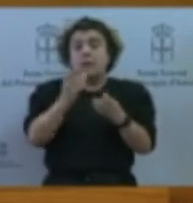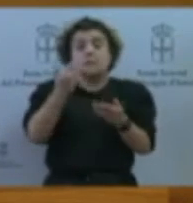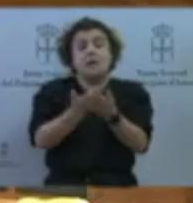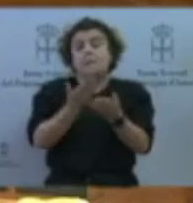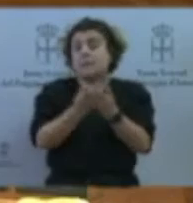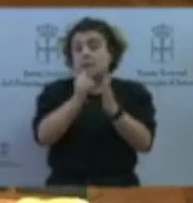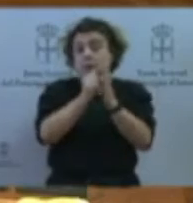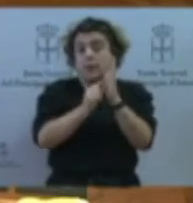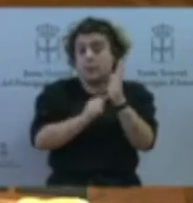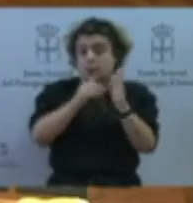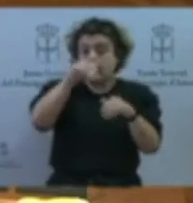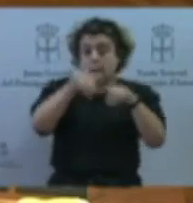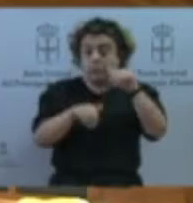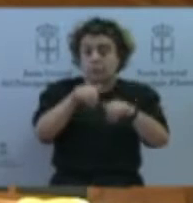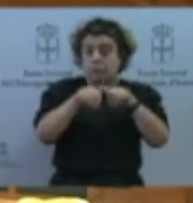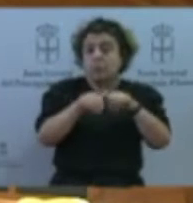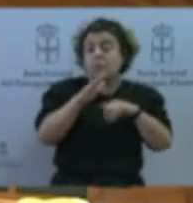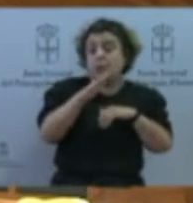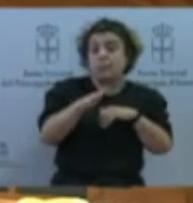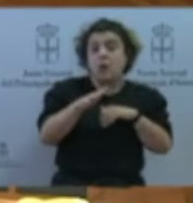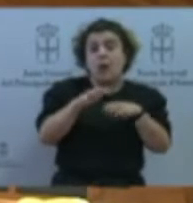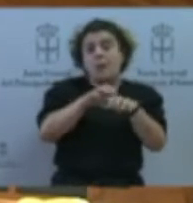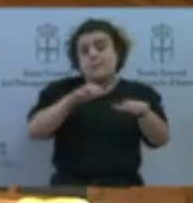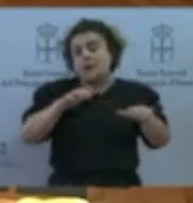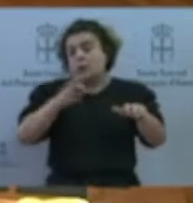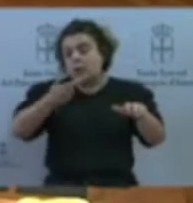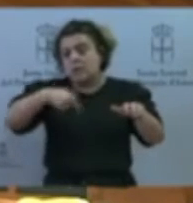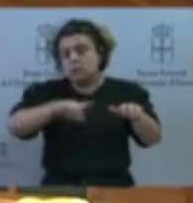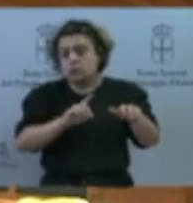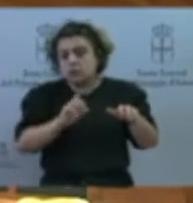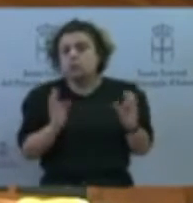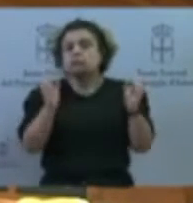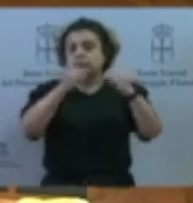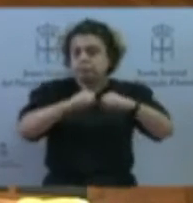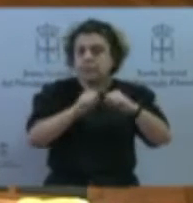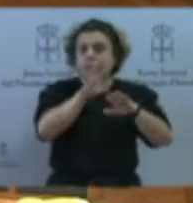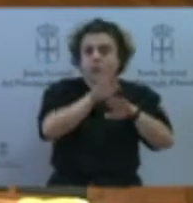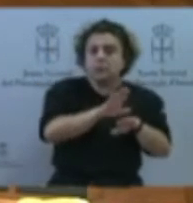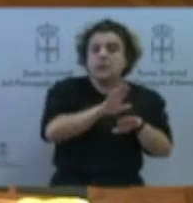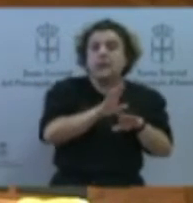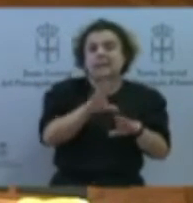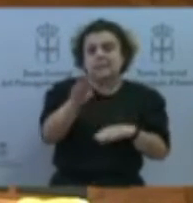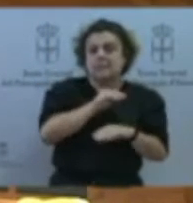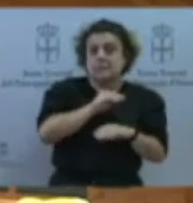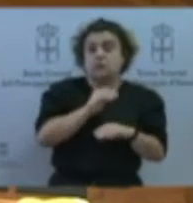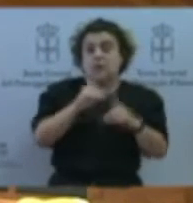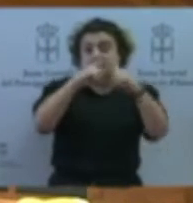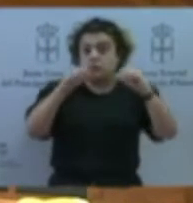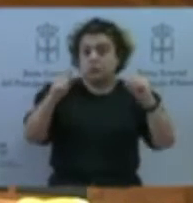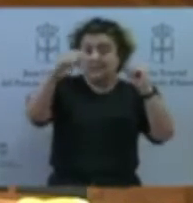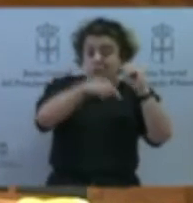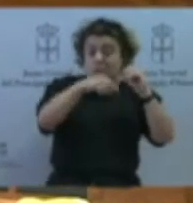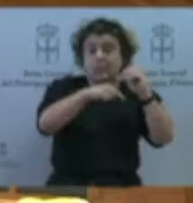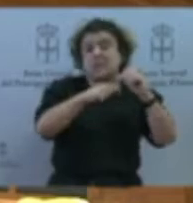porque, bueno, mayoritariamente estamos a favor de la iniciativa. Entendemos que en el sudoccidente tenemos a día de hoy un problema relativo pues, a la propia situación de